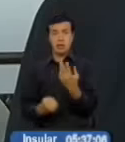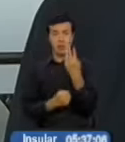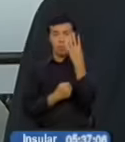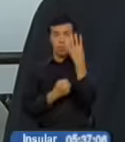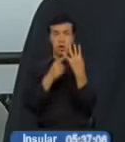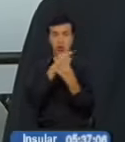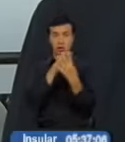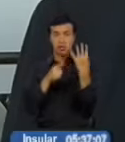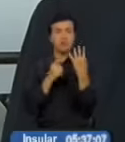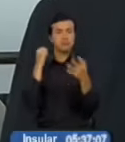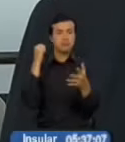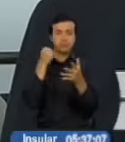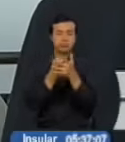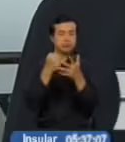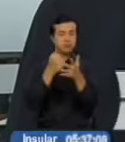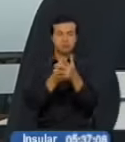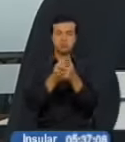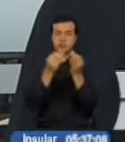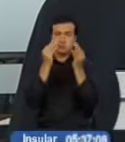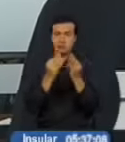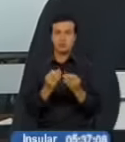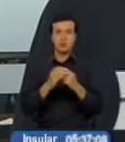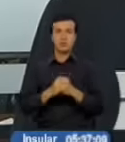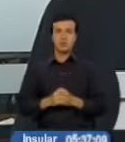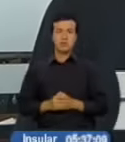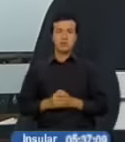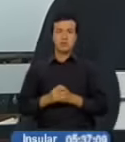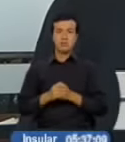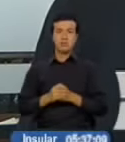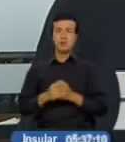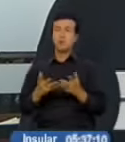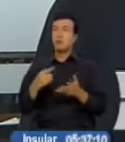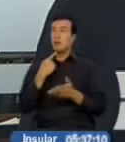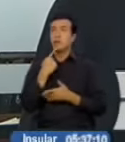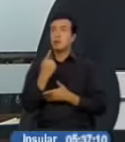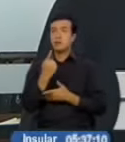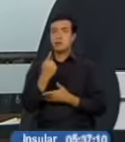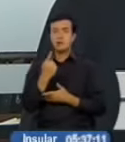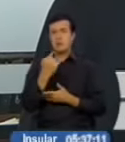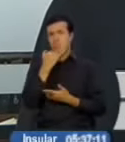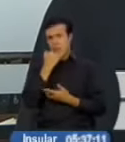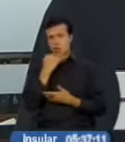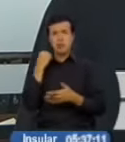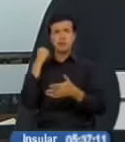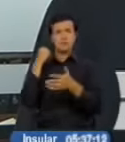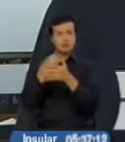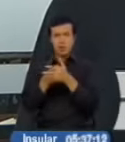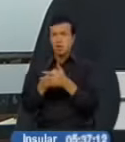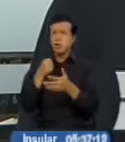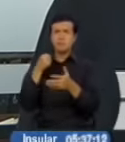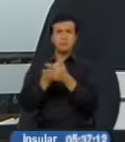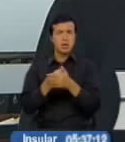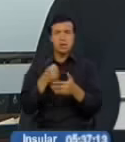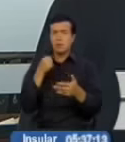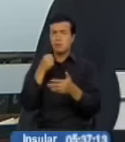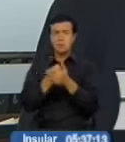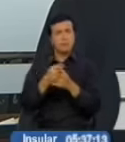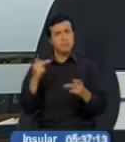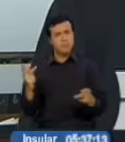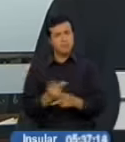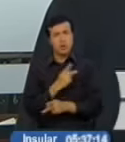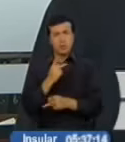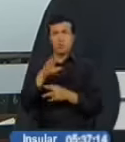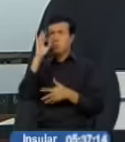accidentaron. Se respetaron procedimientos. Lo que se expresa en una siniestralidad absolutamente por encima